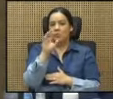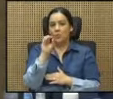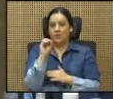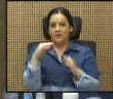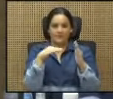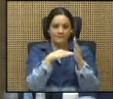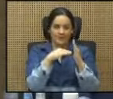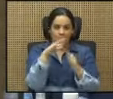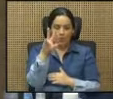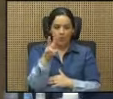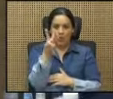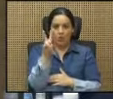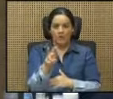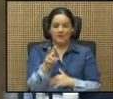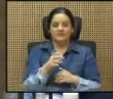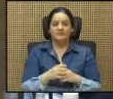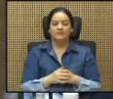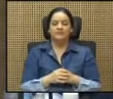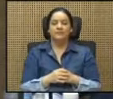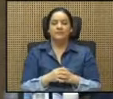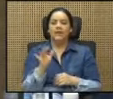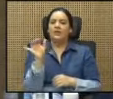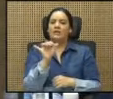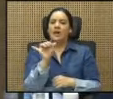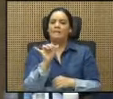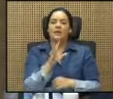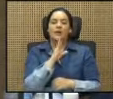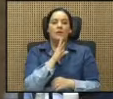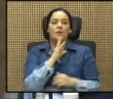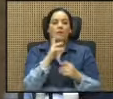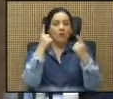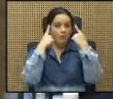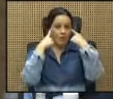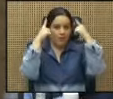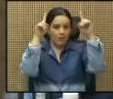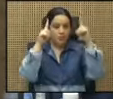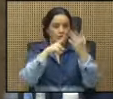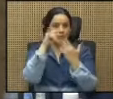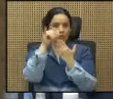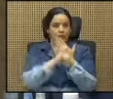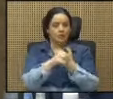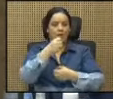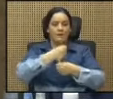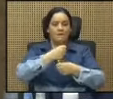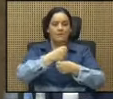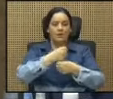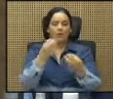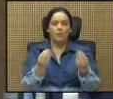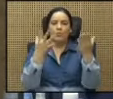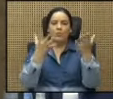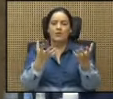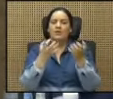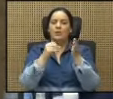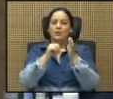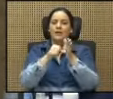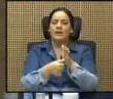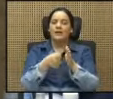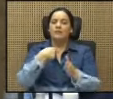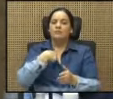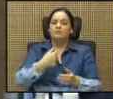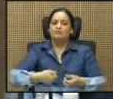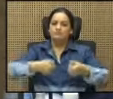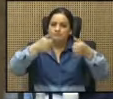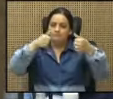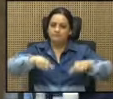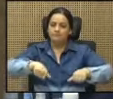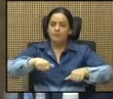750.000 colones. También hablemos del famoso proyecto de empleo público. Y aquí quiero recalcar que estoy de acuerdo